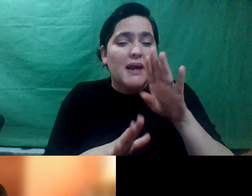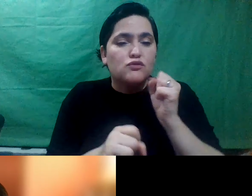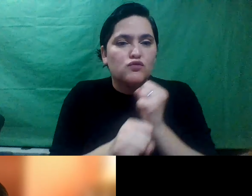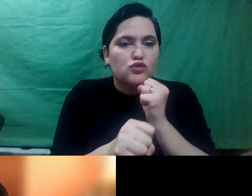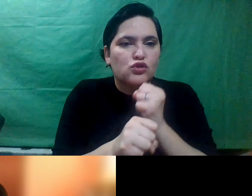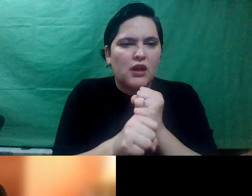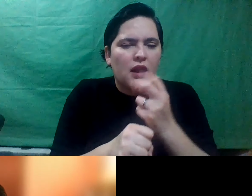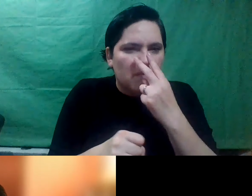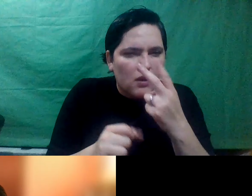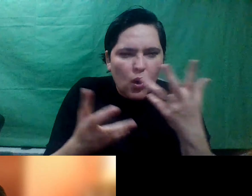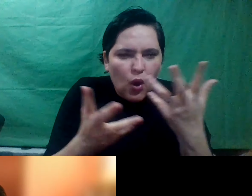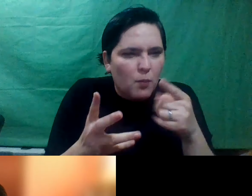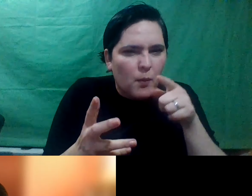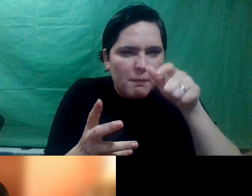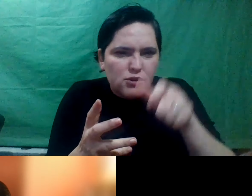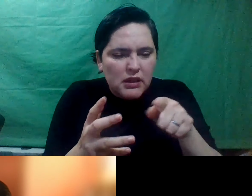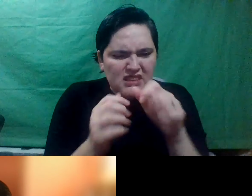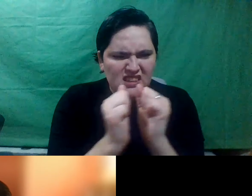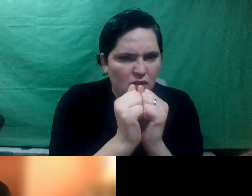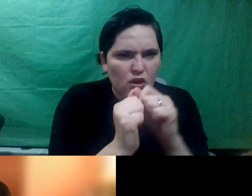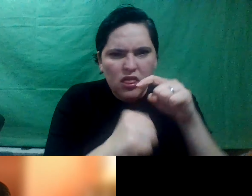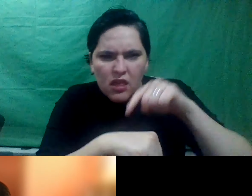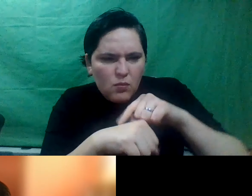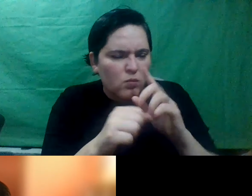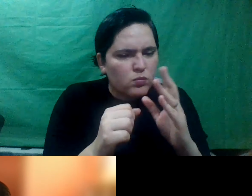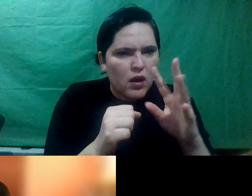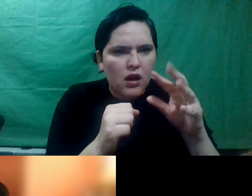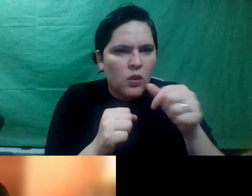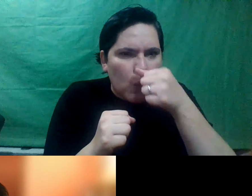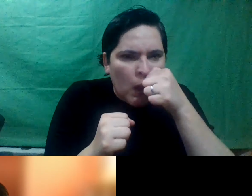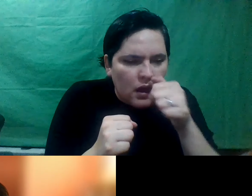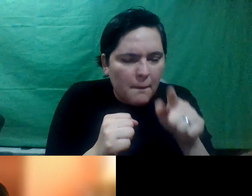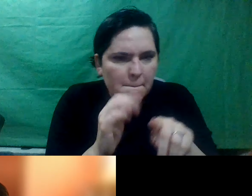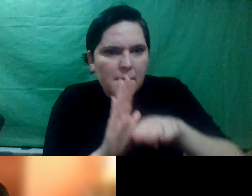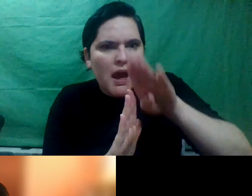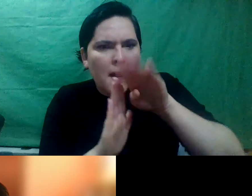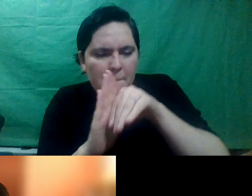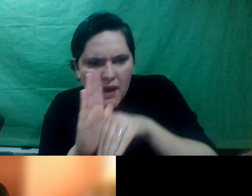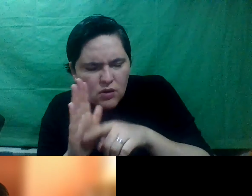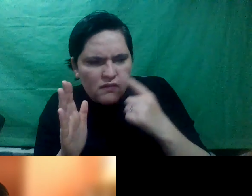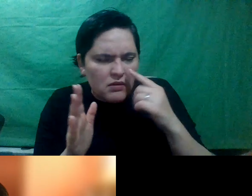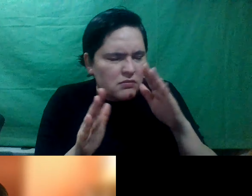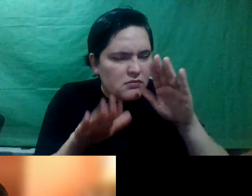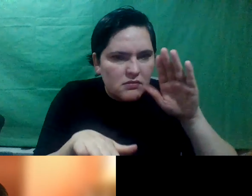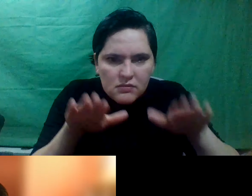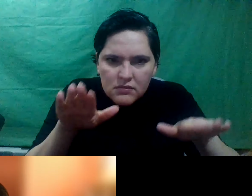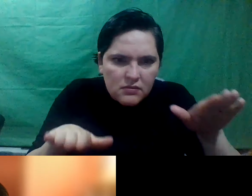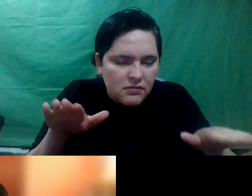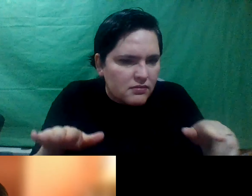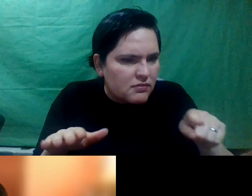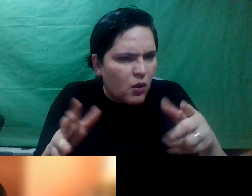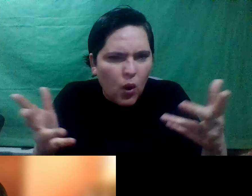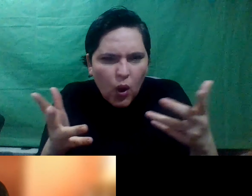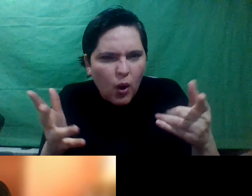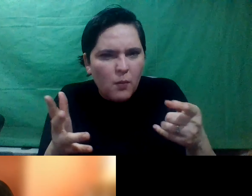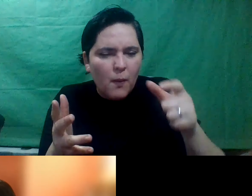como los distintos estados a los que puede entrar el cerebro en el tiempo, y con psicodélicos aumenta el número de estados. El número de